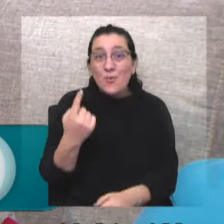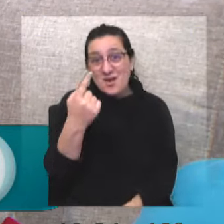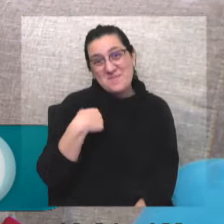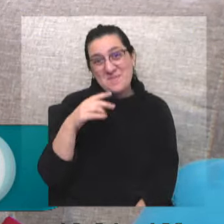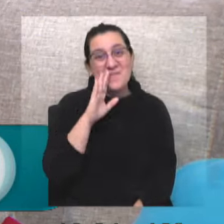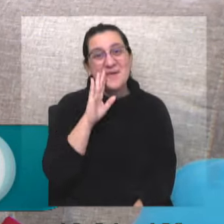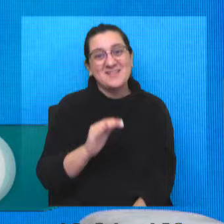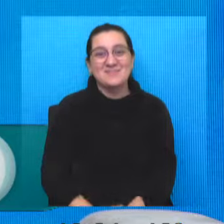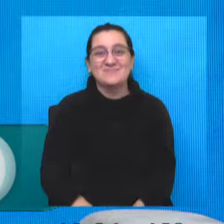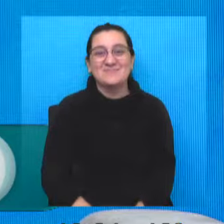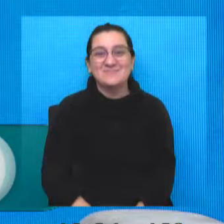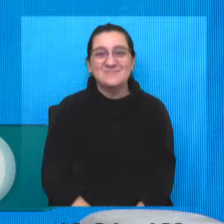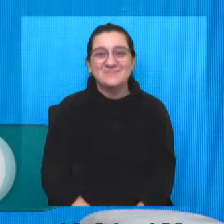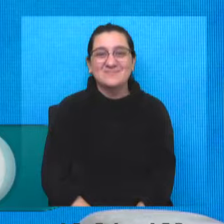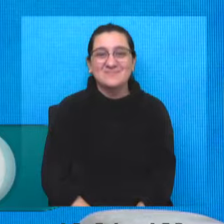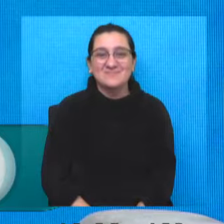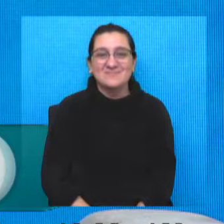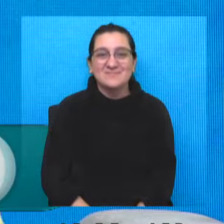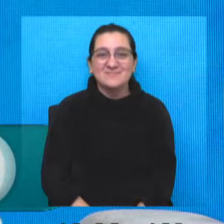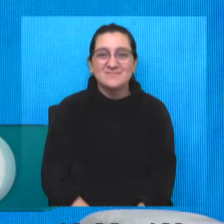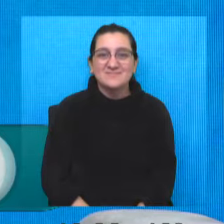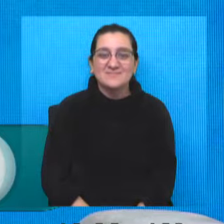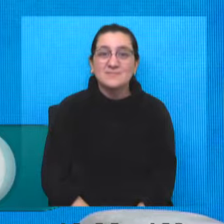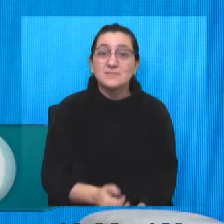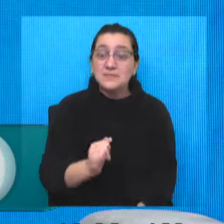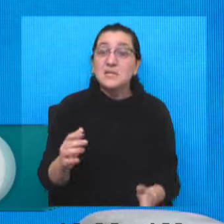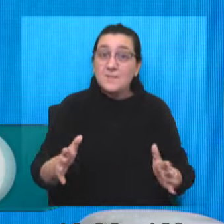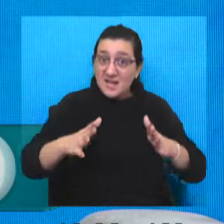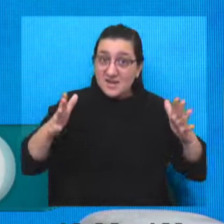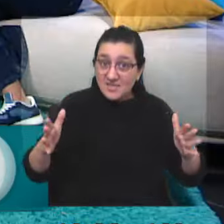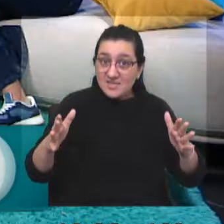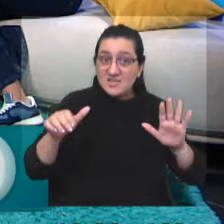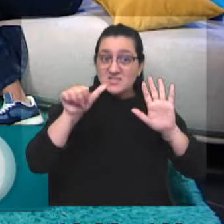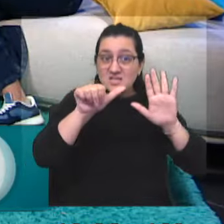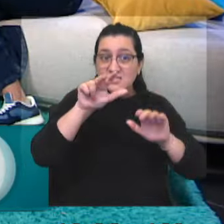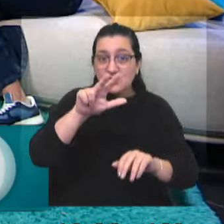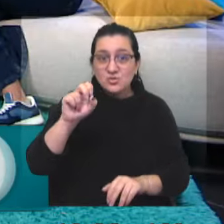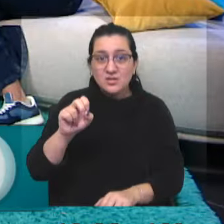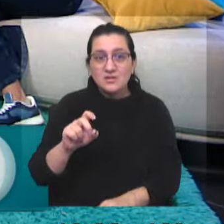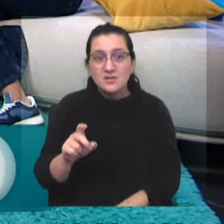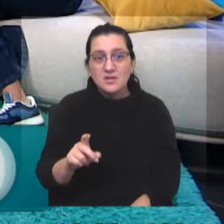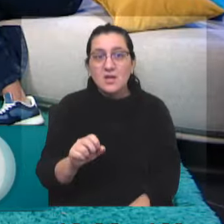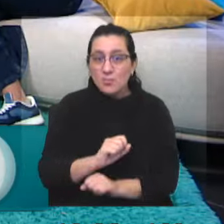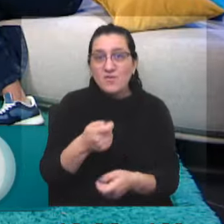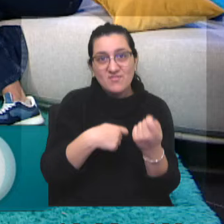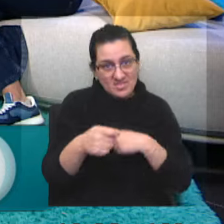que va a estar todos los estrenos. La grande es 630. Más. Podés vender más entradas.